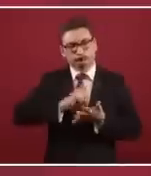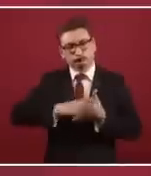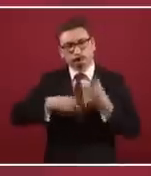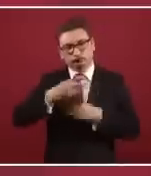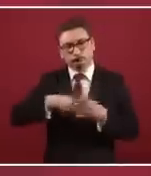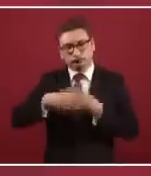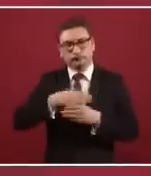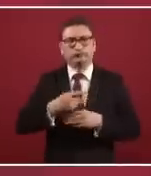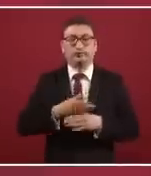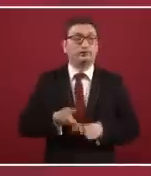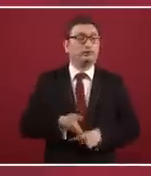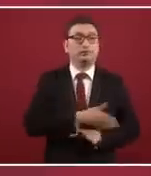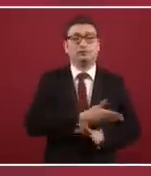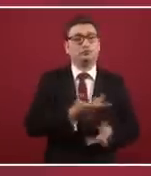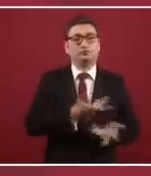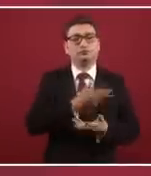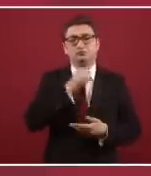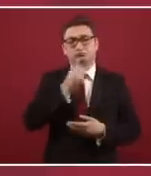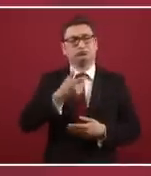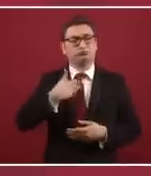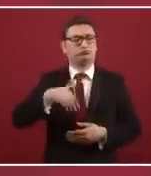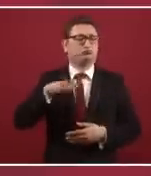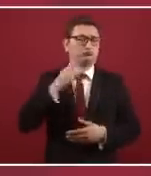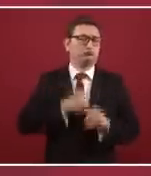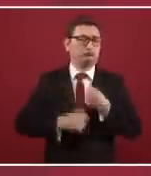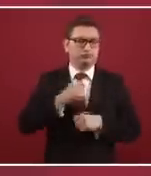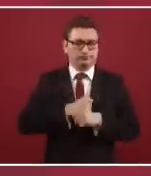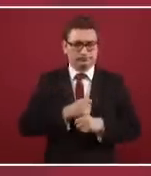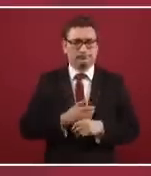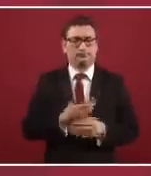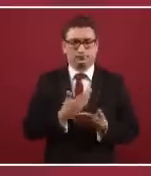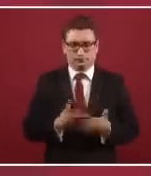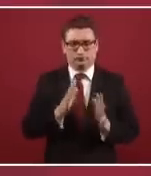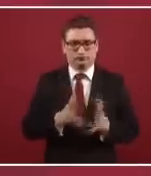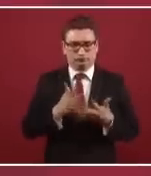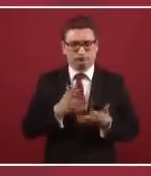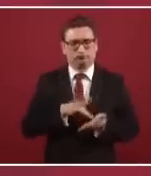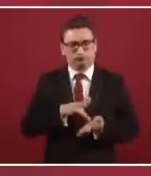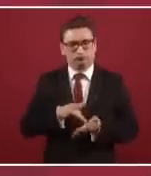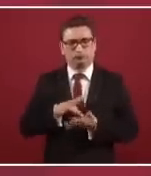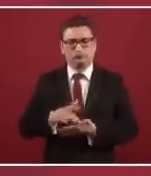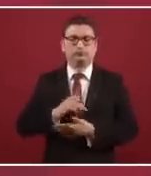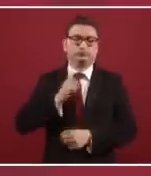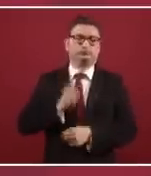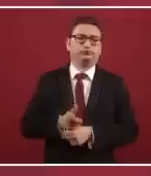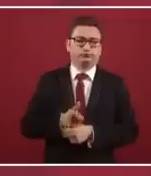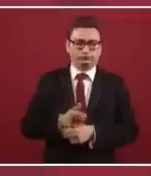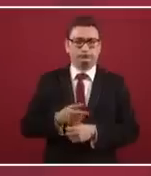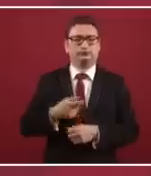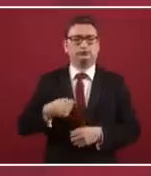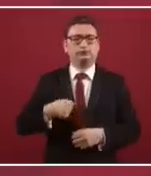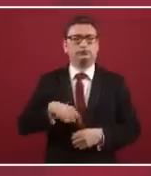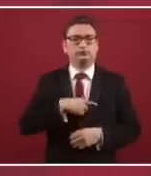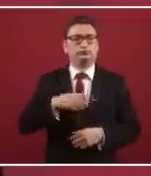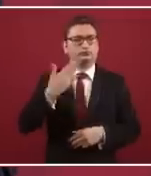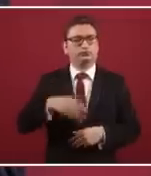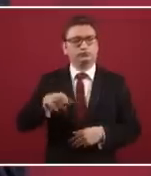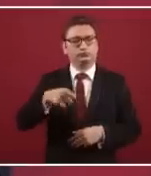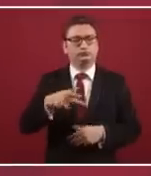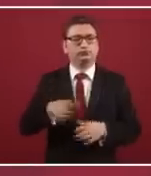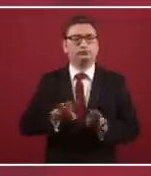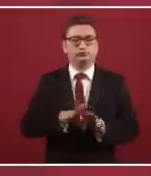No se hacía, llevaba tiempo, y encontramos que no se procesaba